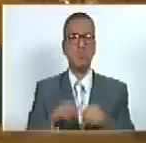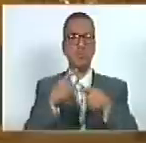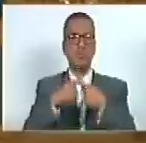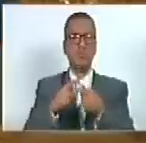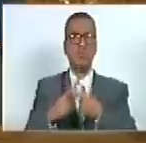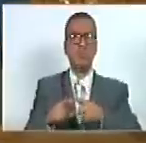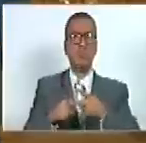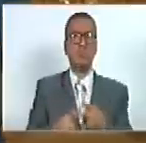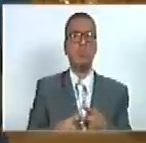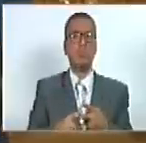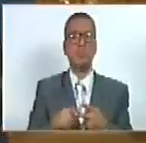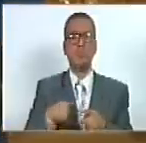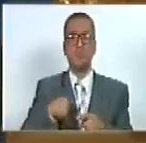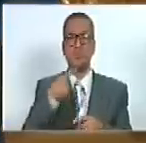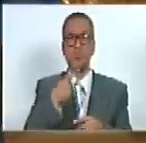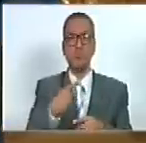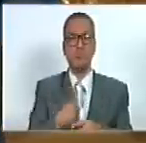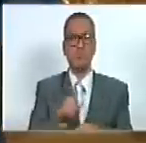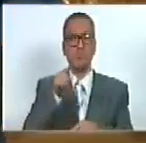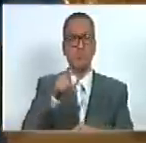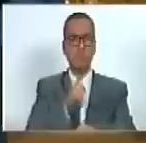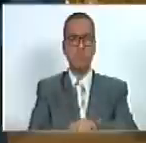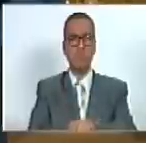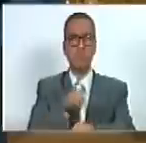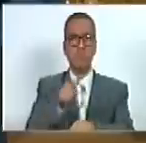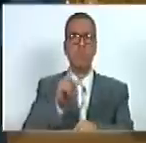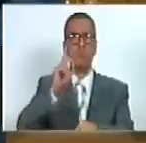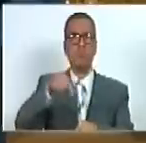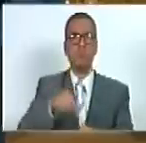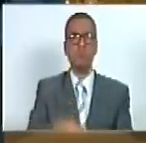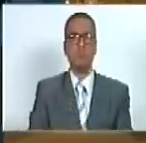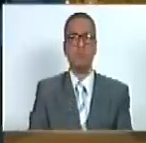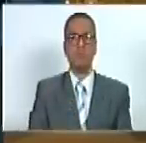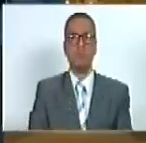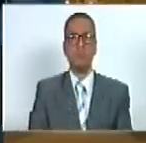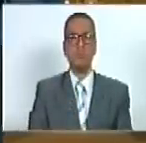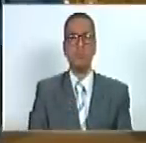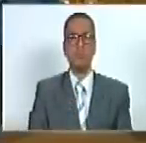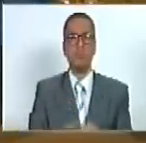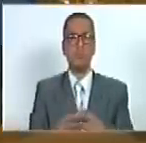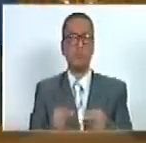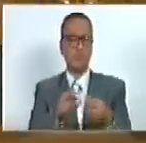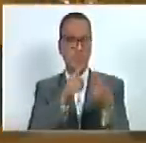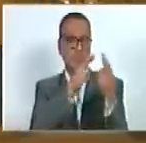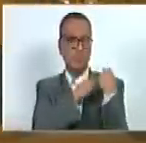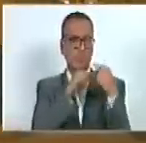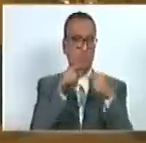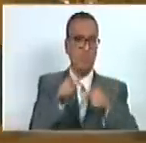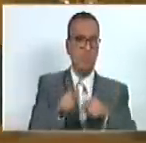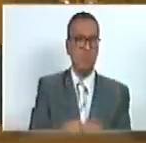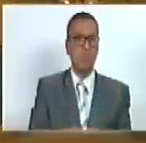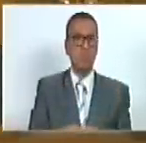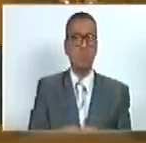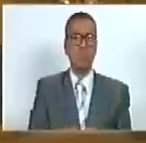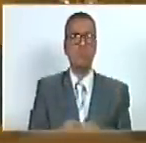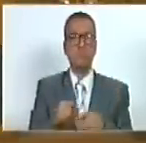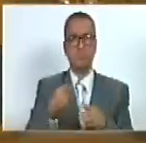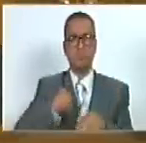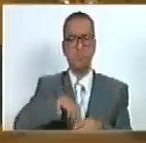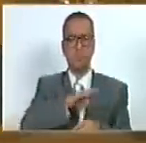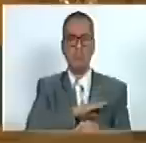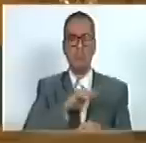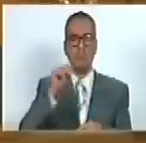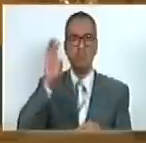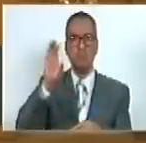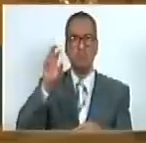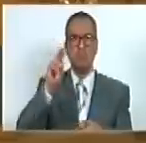distintos al que se señala en esta, que también son responsables de que bienes de la